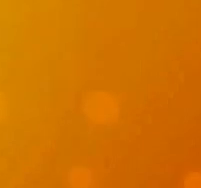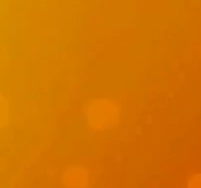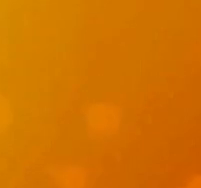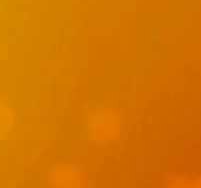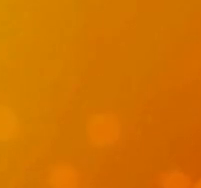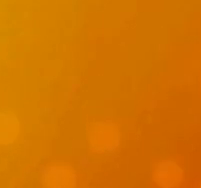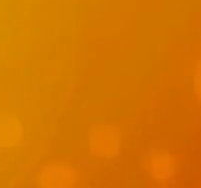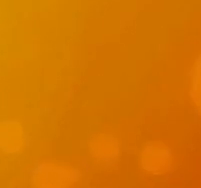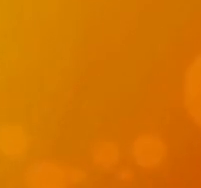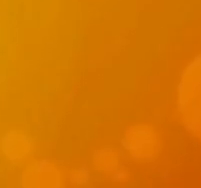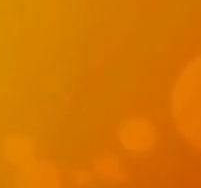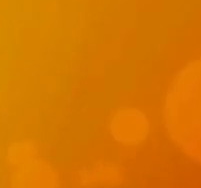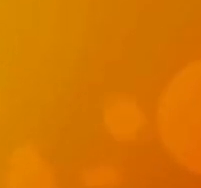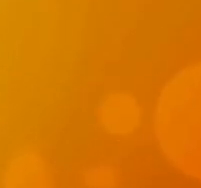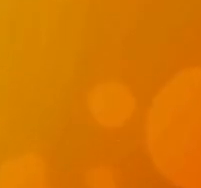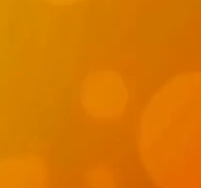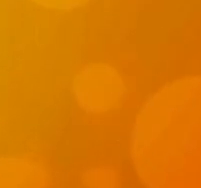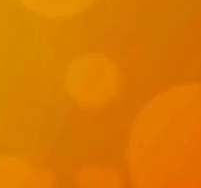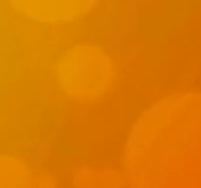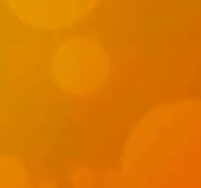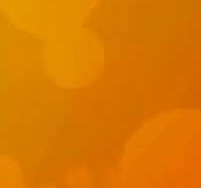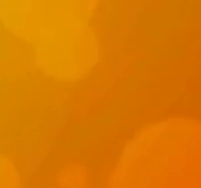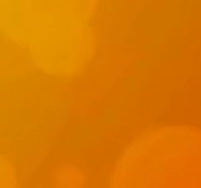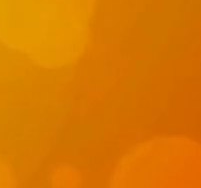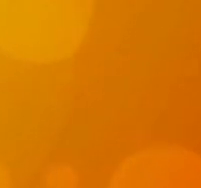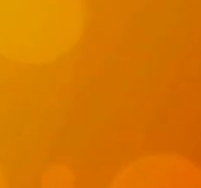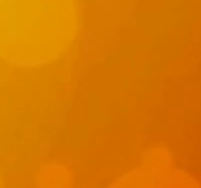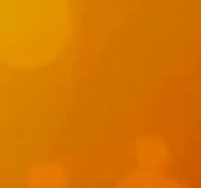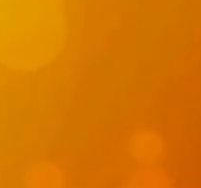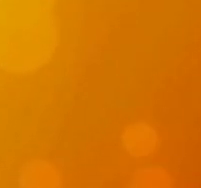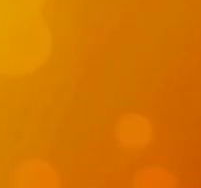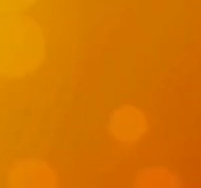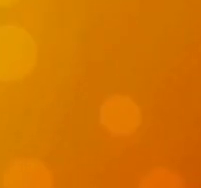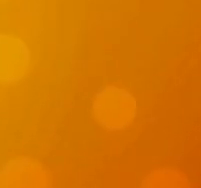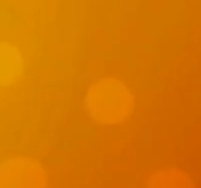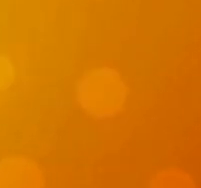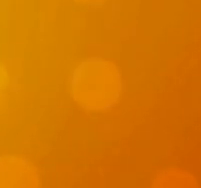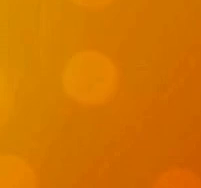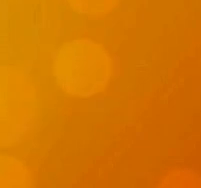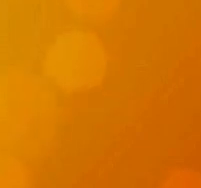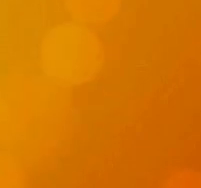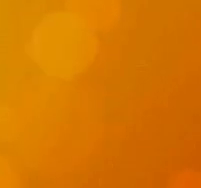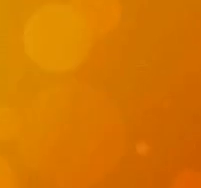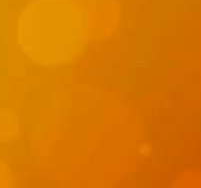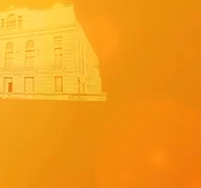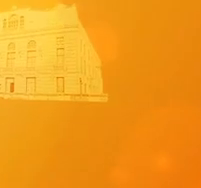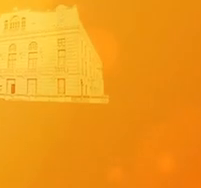Nos vemos en el próximo sorteo Loto. ¡Loto! ¡Te cambia la vida!